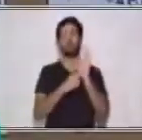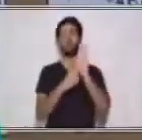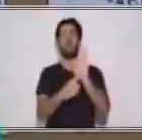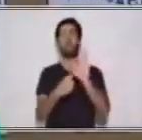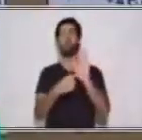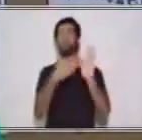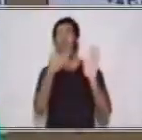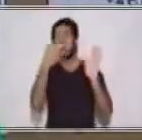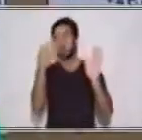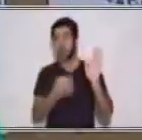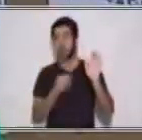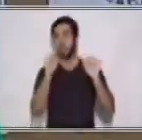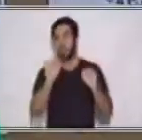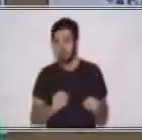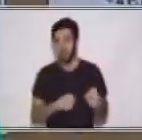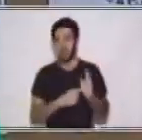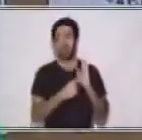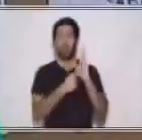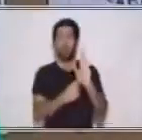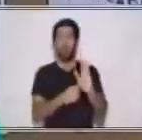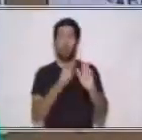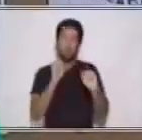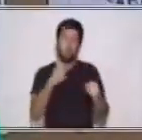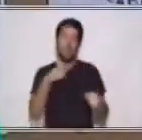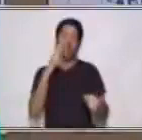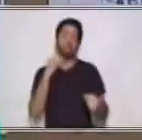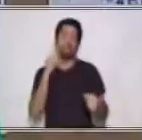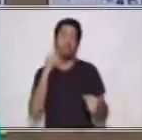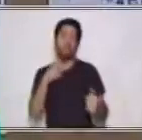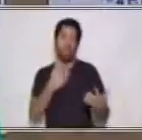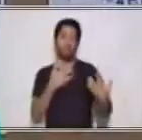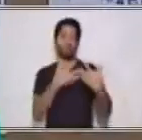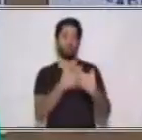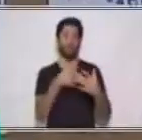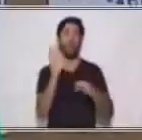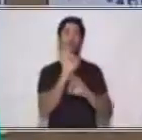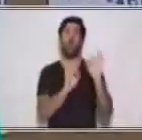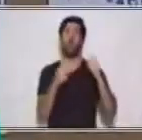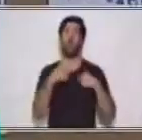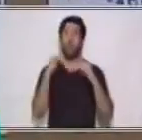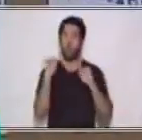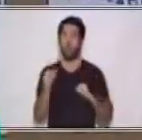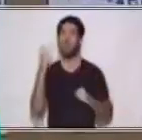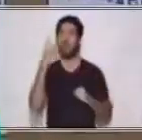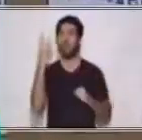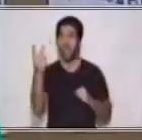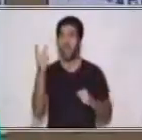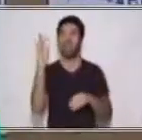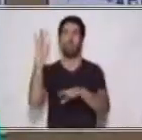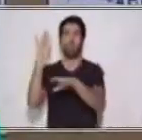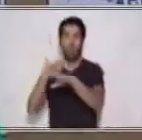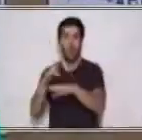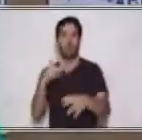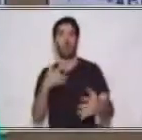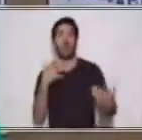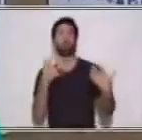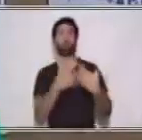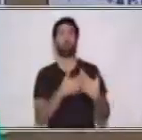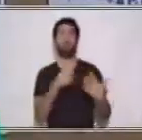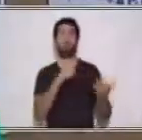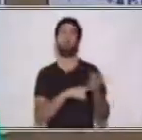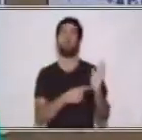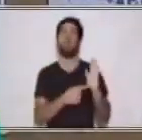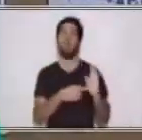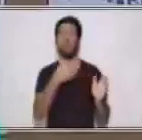pueden contrastar con nuestras experiencias o lo que nosotros podemos ver y tocar. Y estos juicios